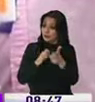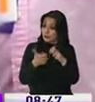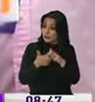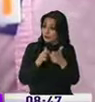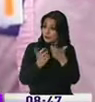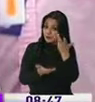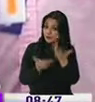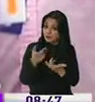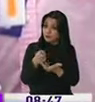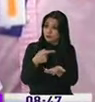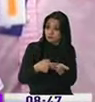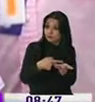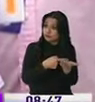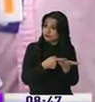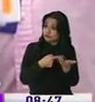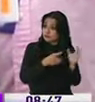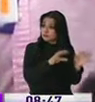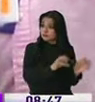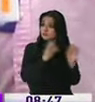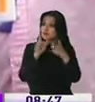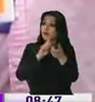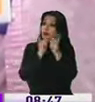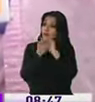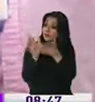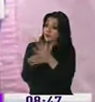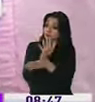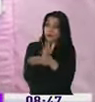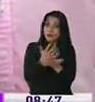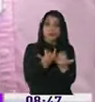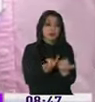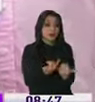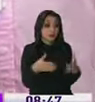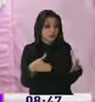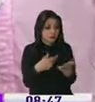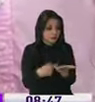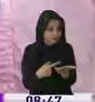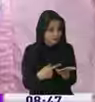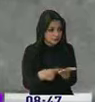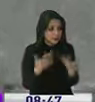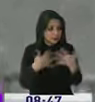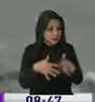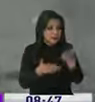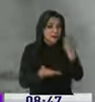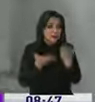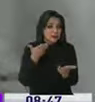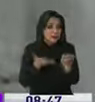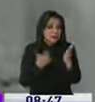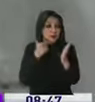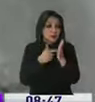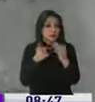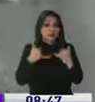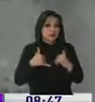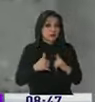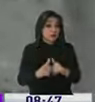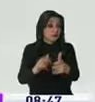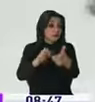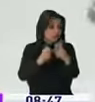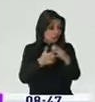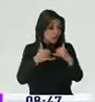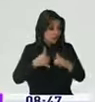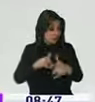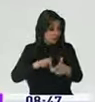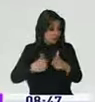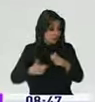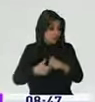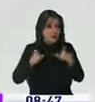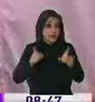están analizando reubicar, cambiarla. Eso es lo que estamos nosotros en este momento ya analizando. Si sería así el caso, tendríamos que analizar